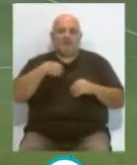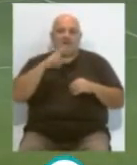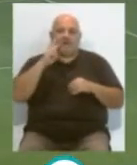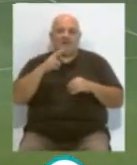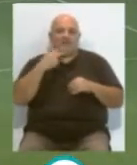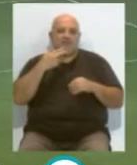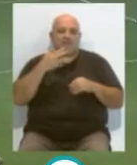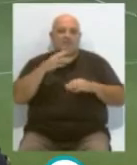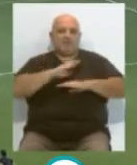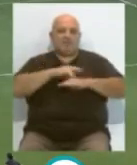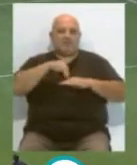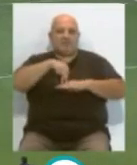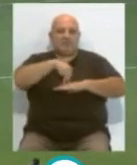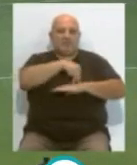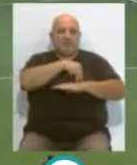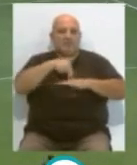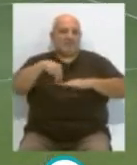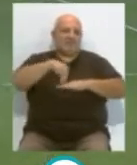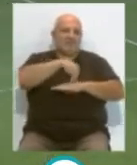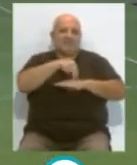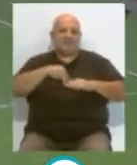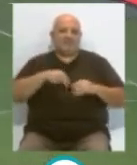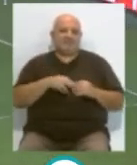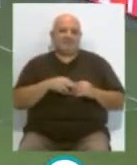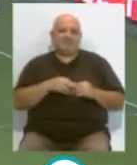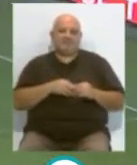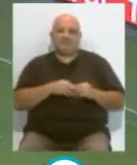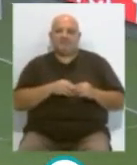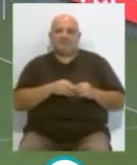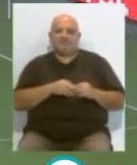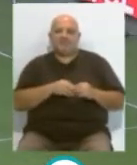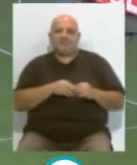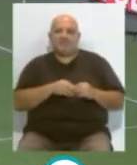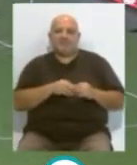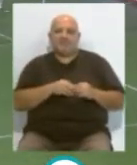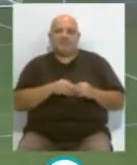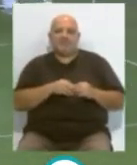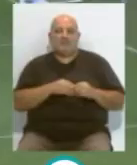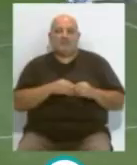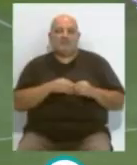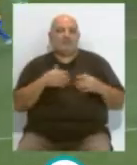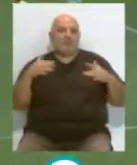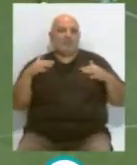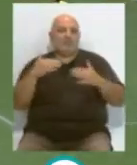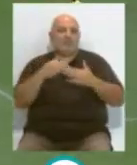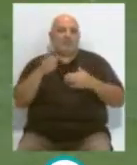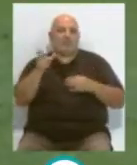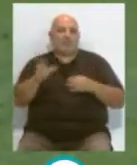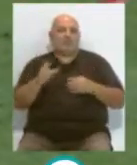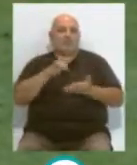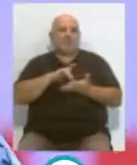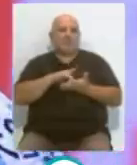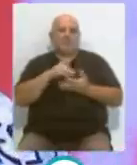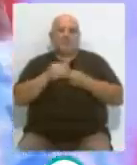ya el movimiento del portero, ya no había visto ni... Entonces se le quedó el balón atrás, ¿no? Y ahí hizo un partidazo de Paul, que es un jugador que a mí